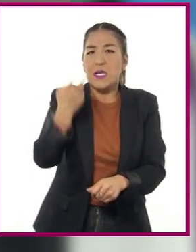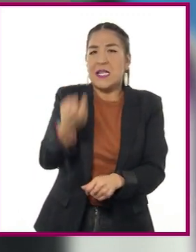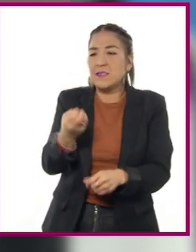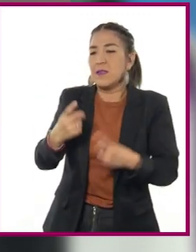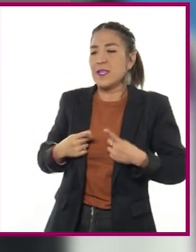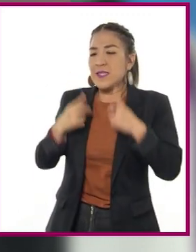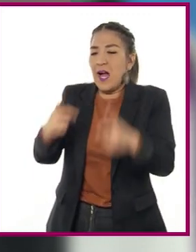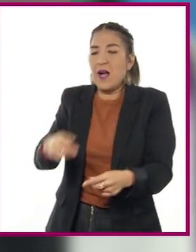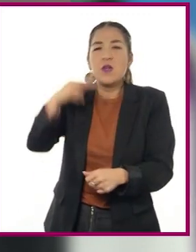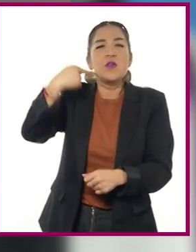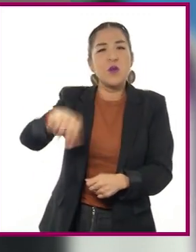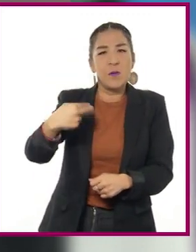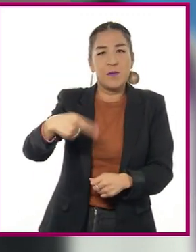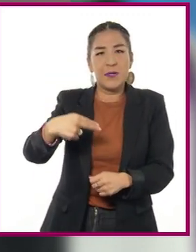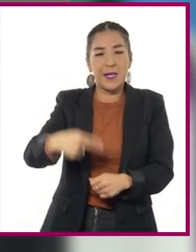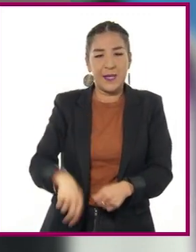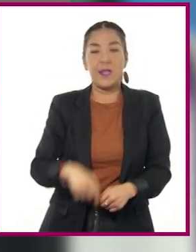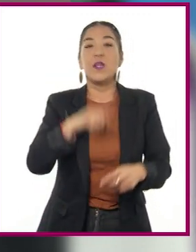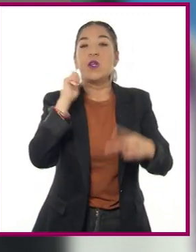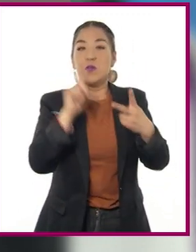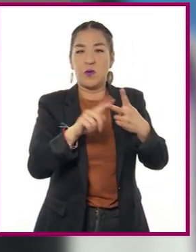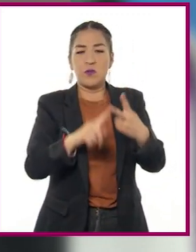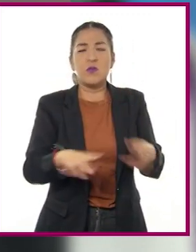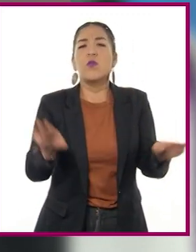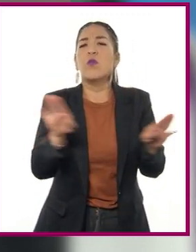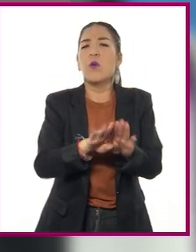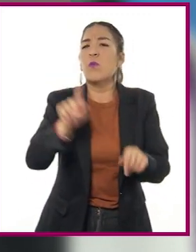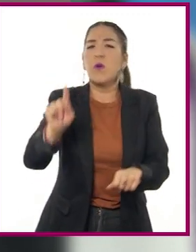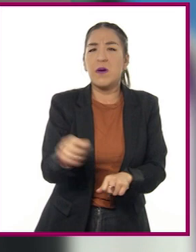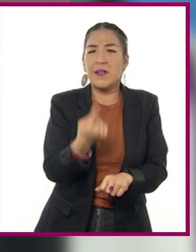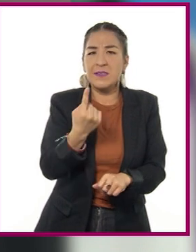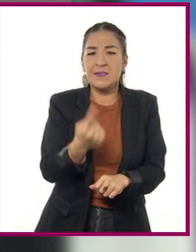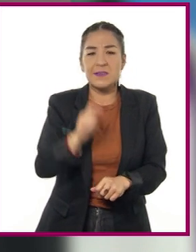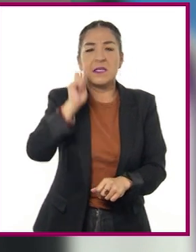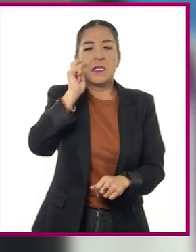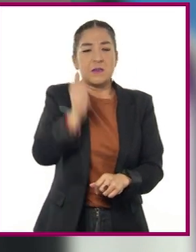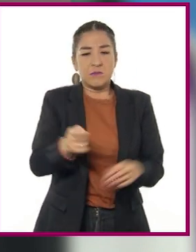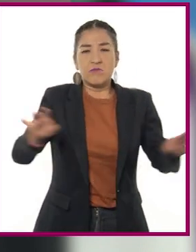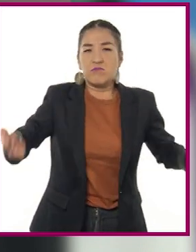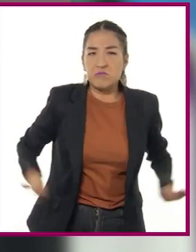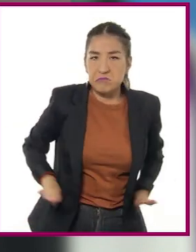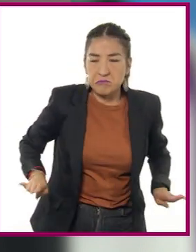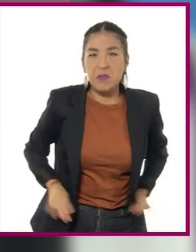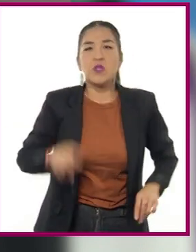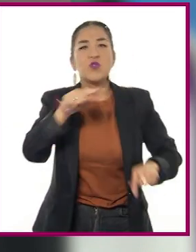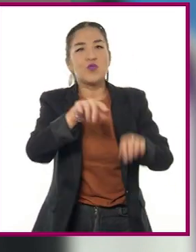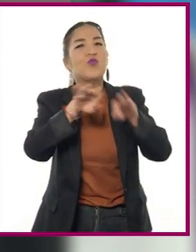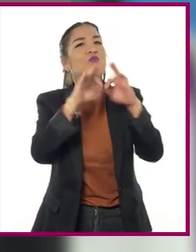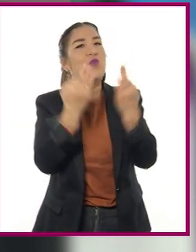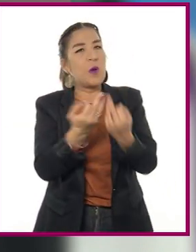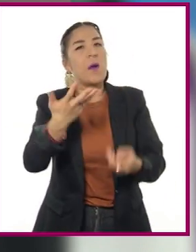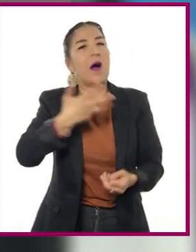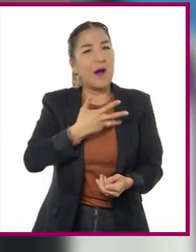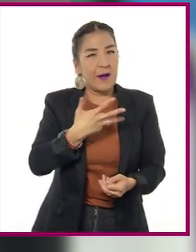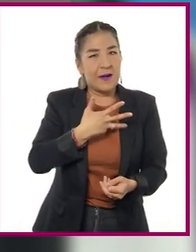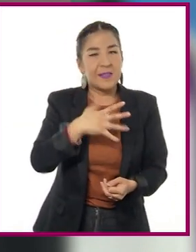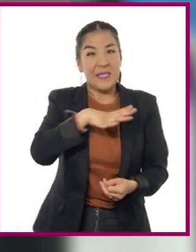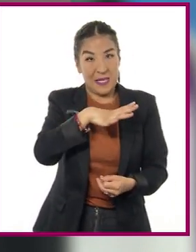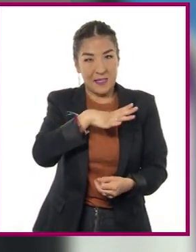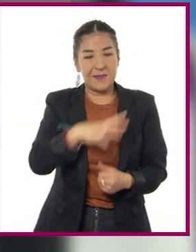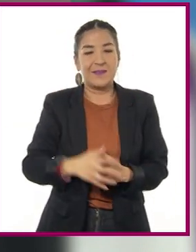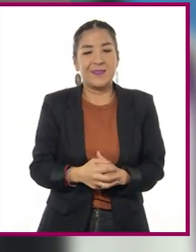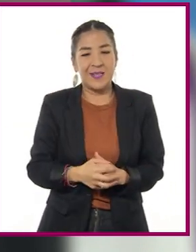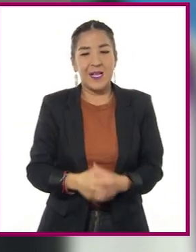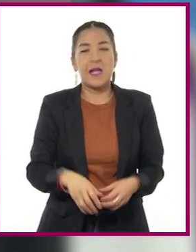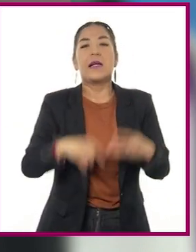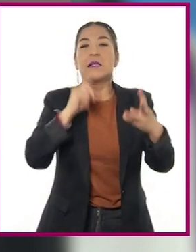nombre. 2. ¿Cómo es? ¿Qué aspecto, cualidades y forma tiene? 3.